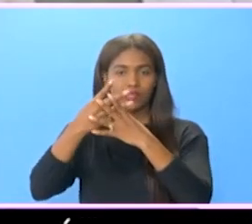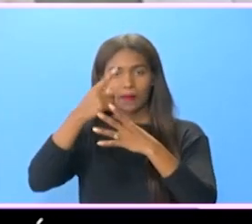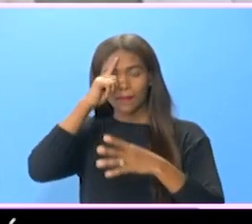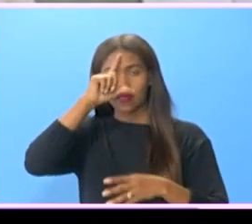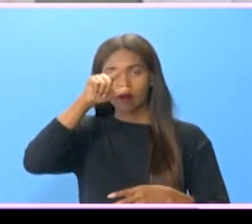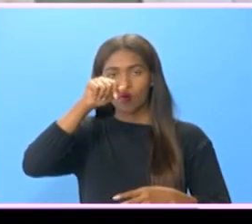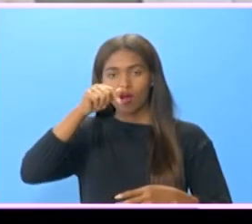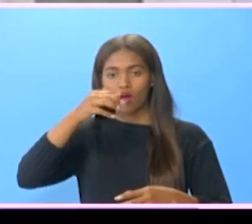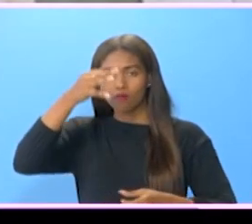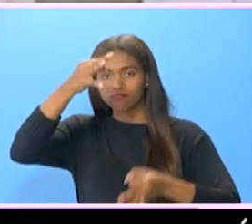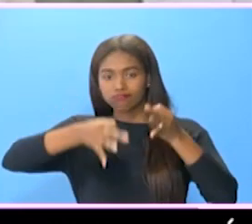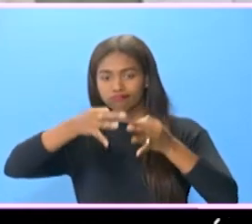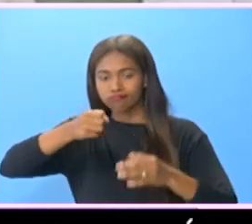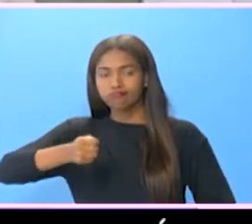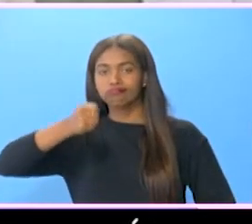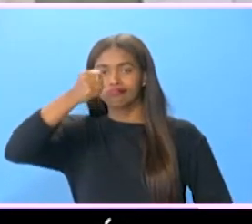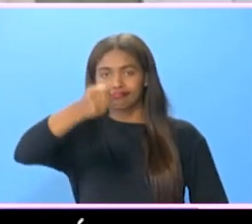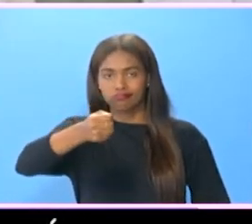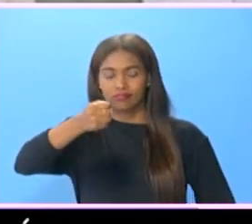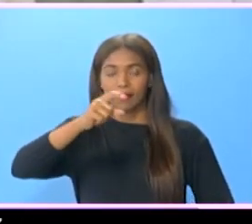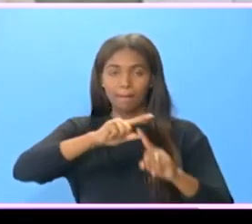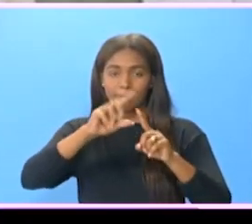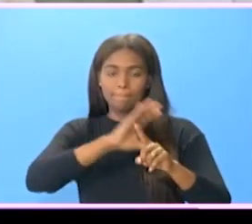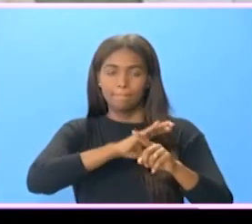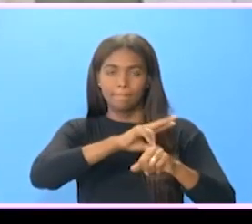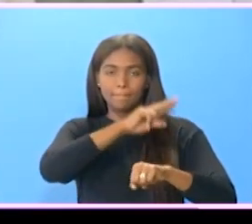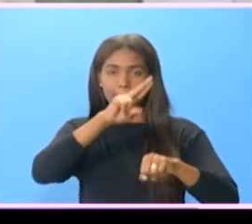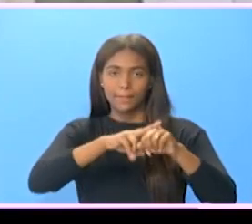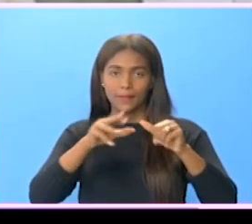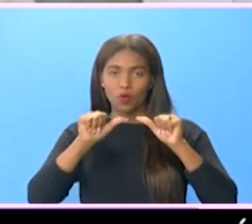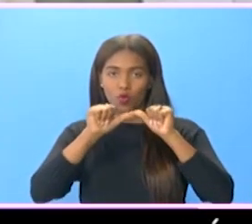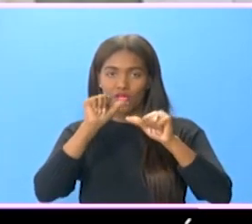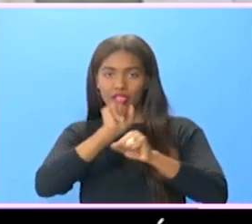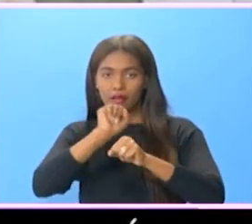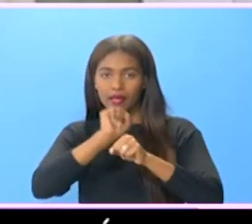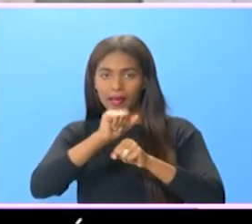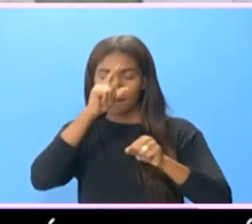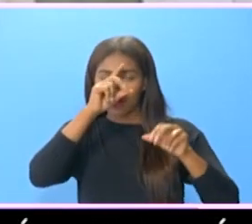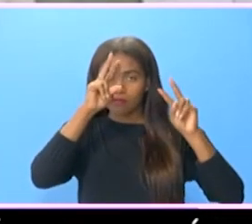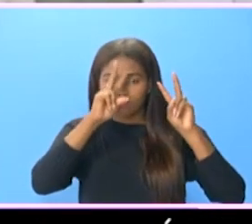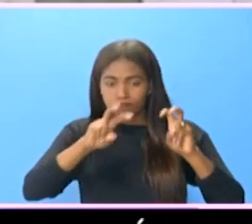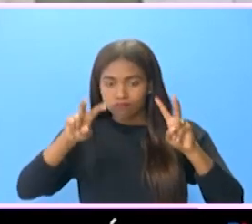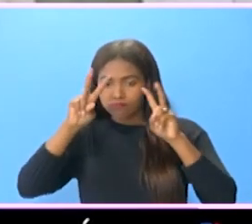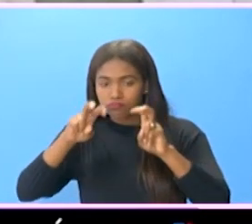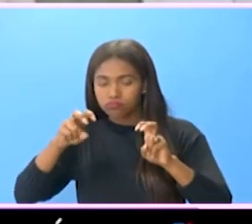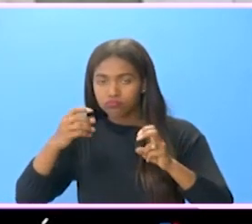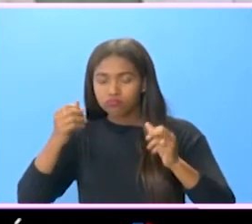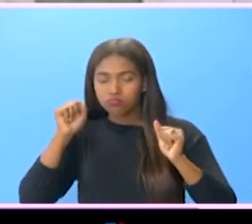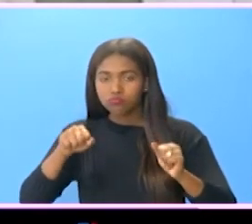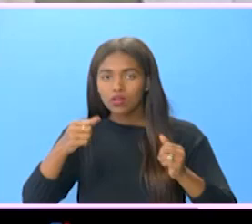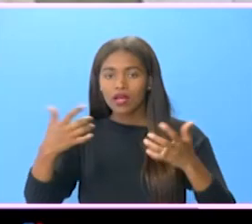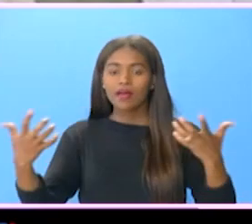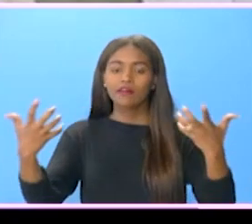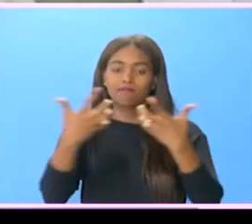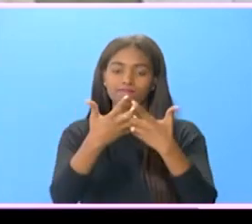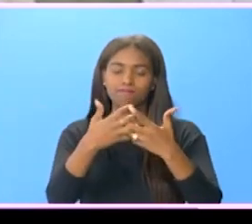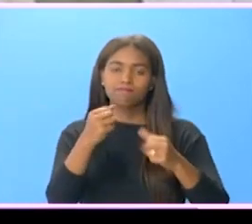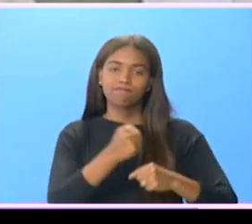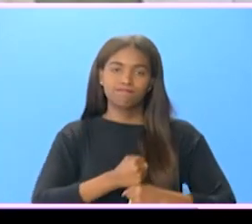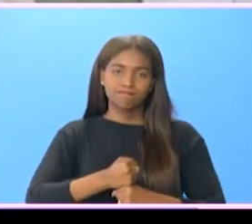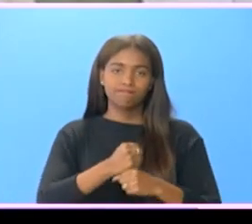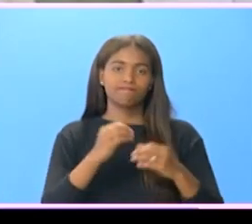fines de ley correspondientes, mientras que la Policía Nacional continúa trabajando para seguir garantizando la armonía y